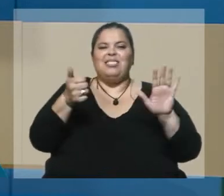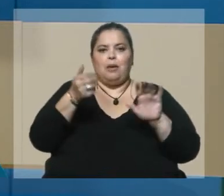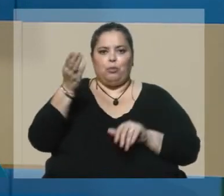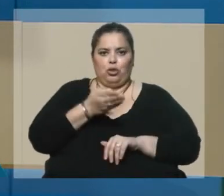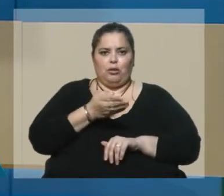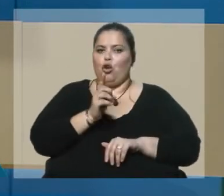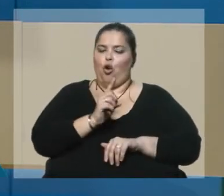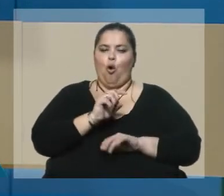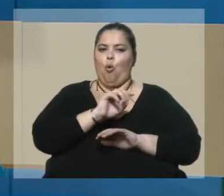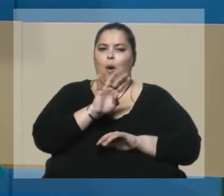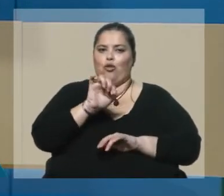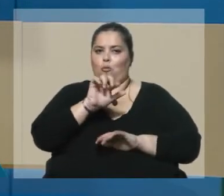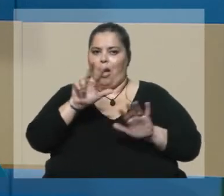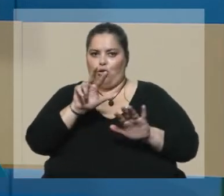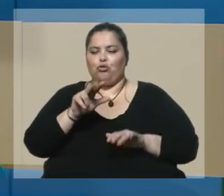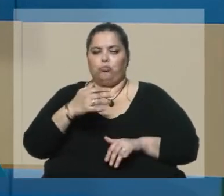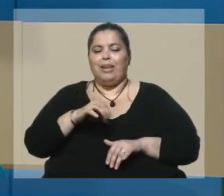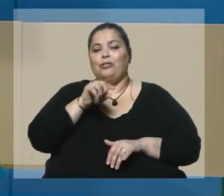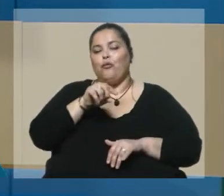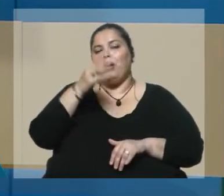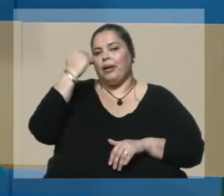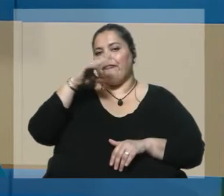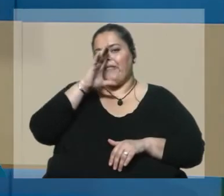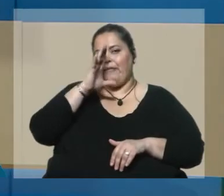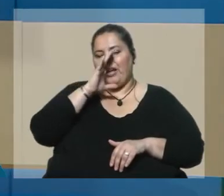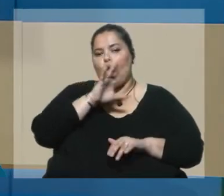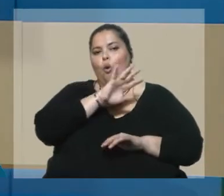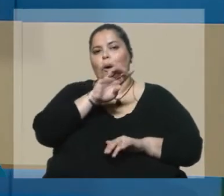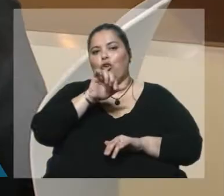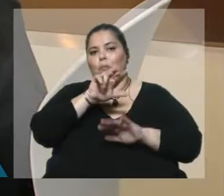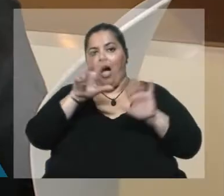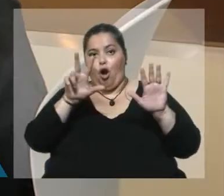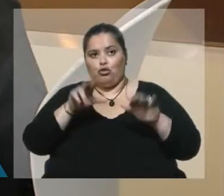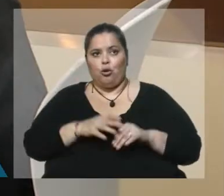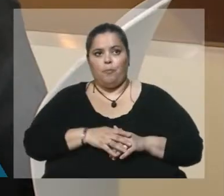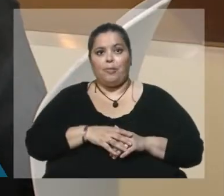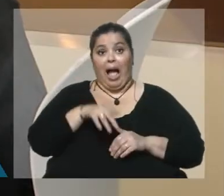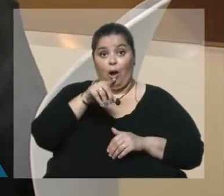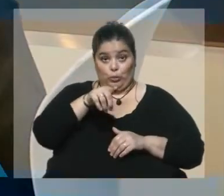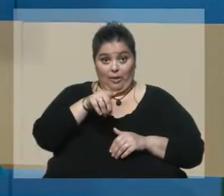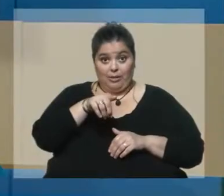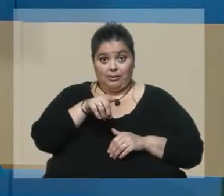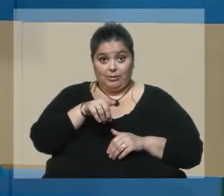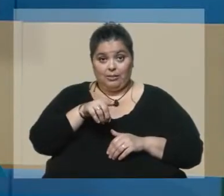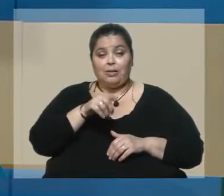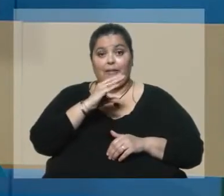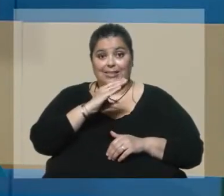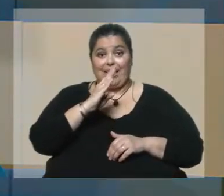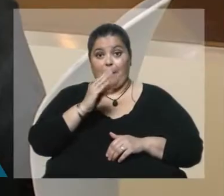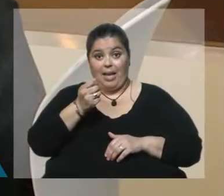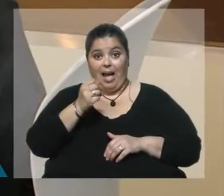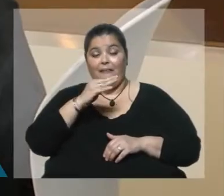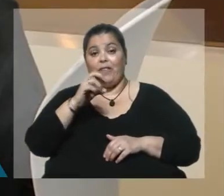el 4 con 8 que de hecho es una estimación realizada en febrero le da la edad ese número sí